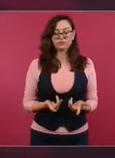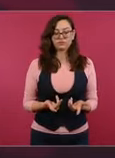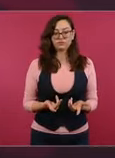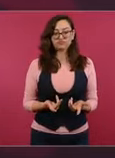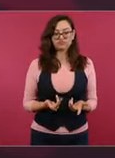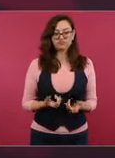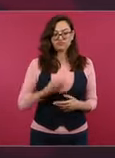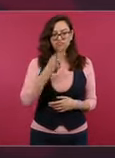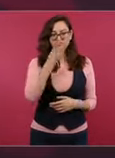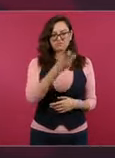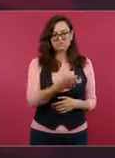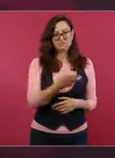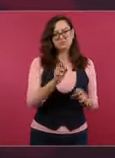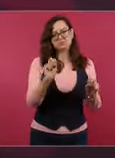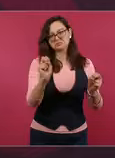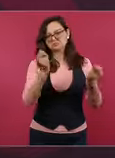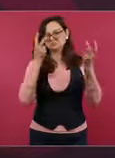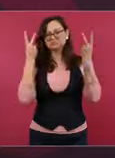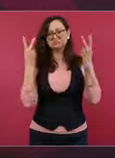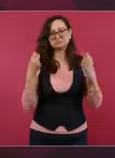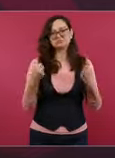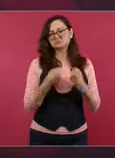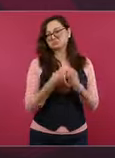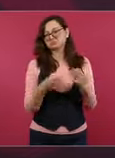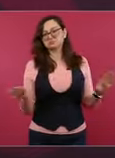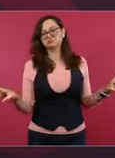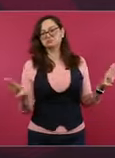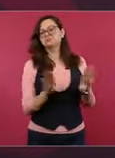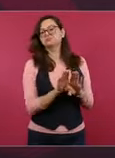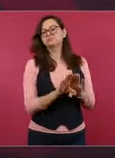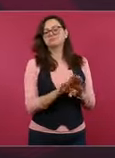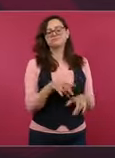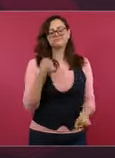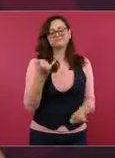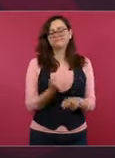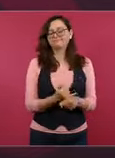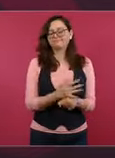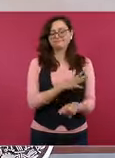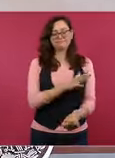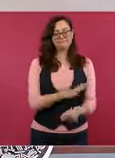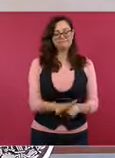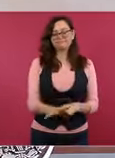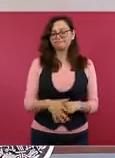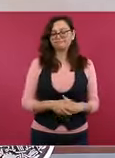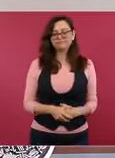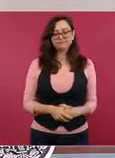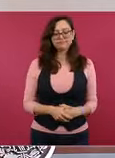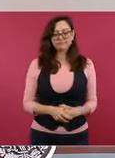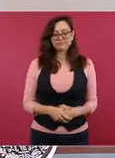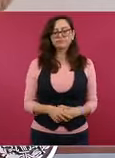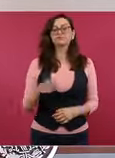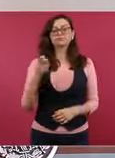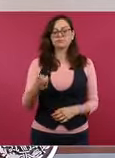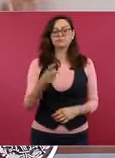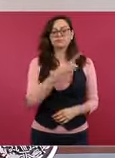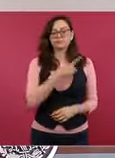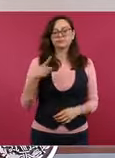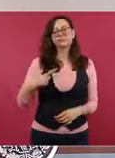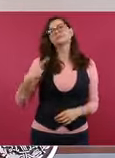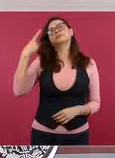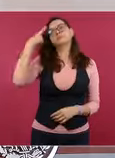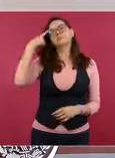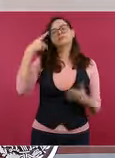impide cerrar las fronteras. Eso lo debemos de tener ya